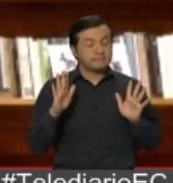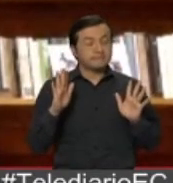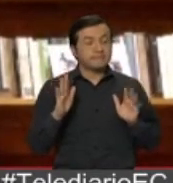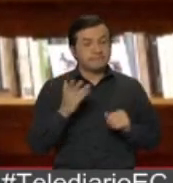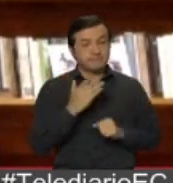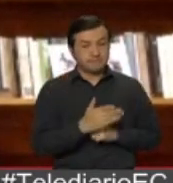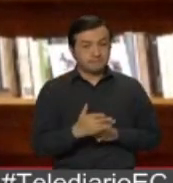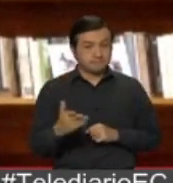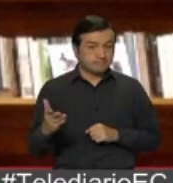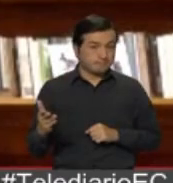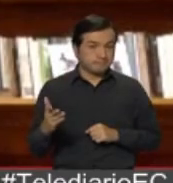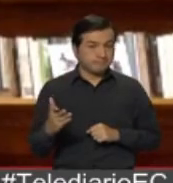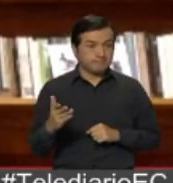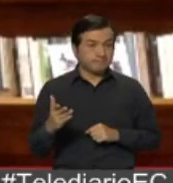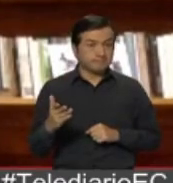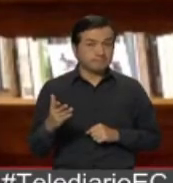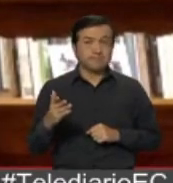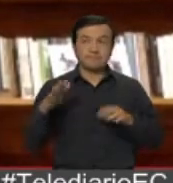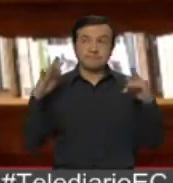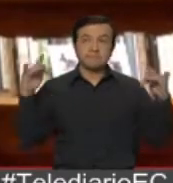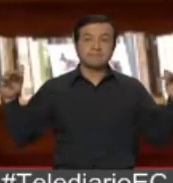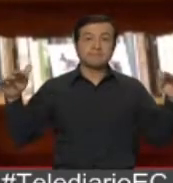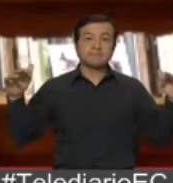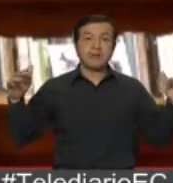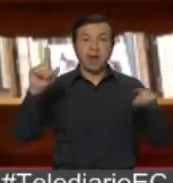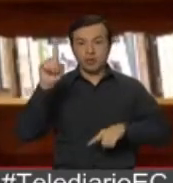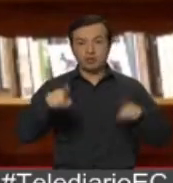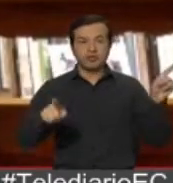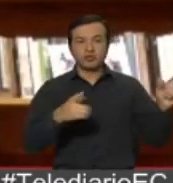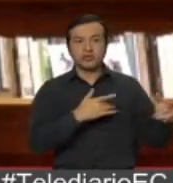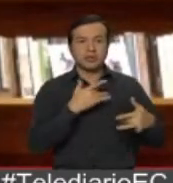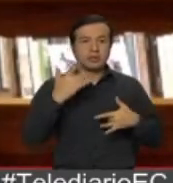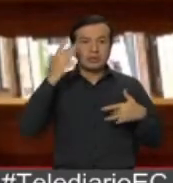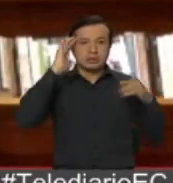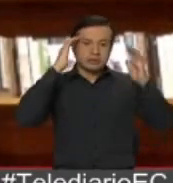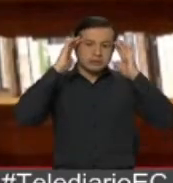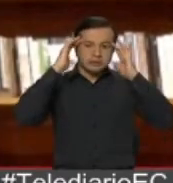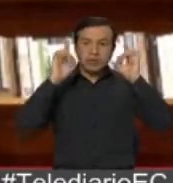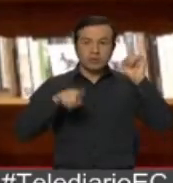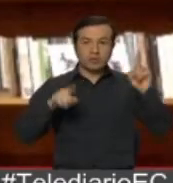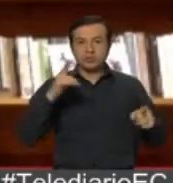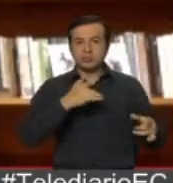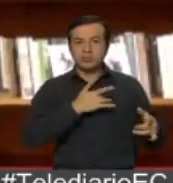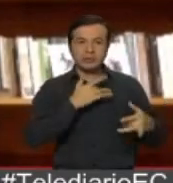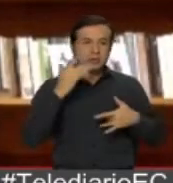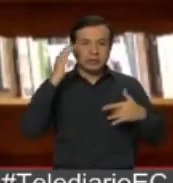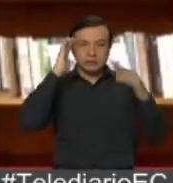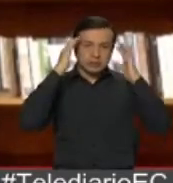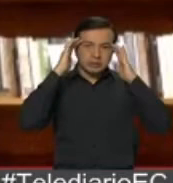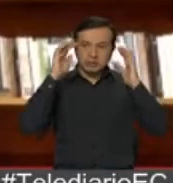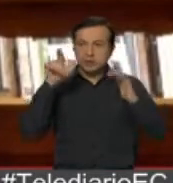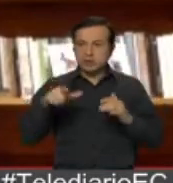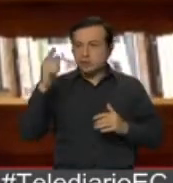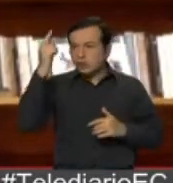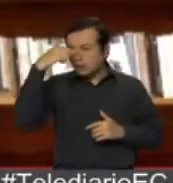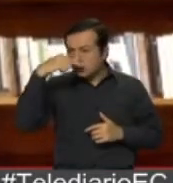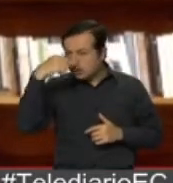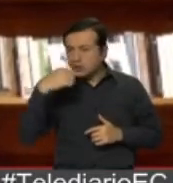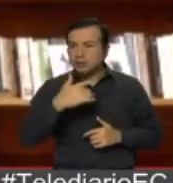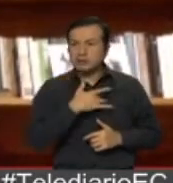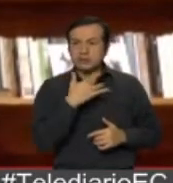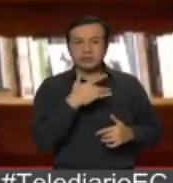que hay un clima de nerviosismo, ¿no?, al interior, porque si hay algún resfriado,